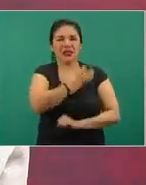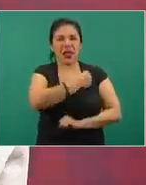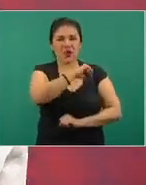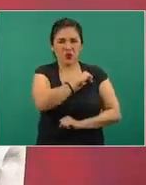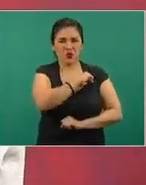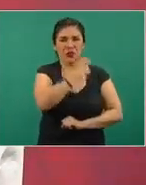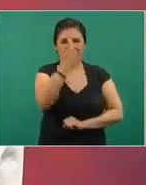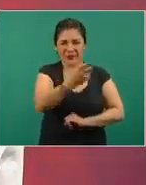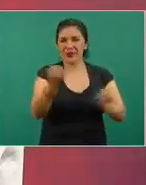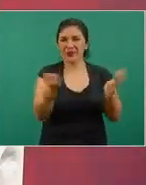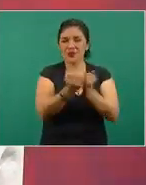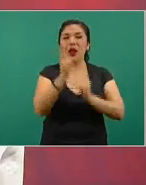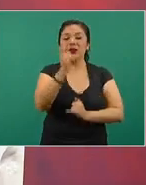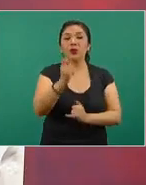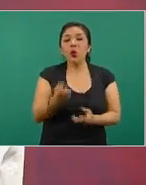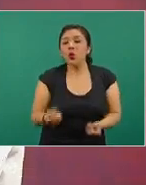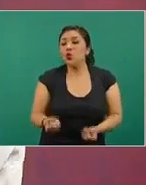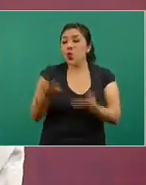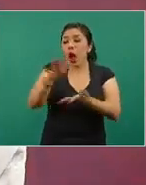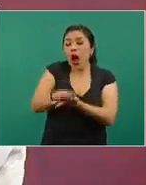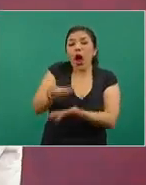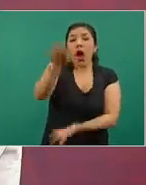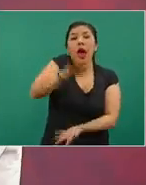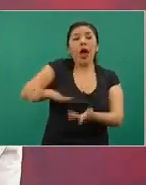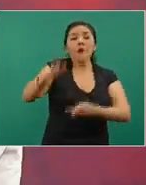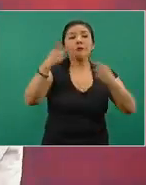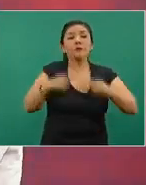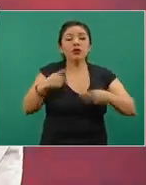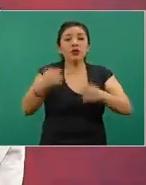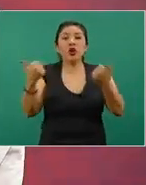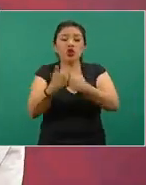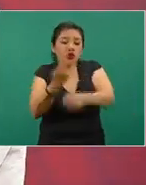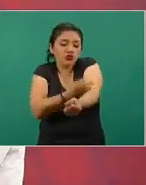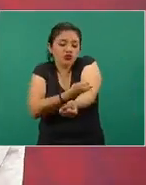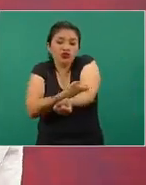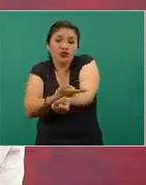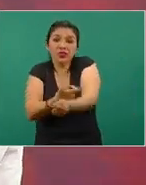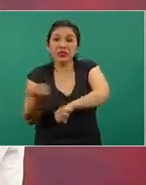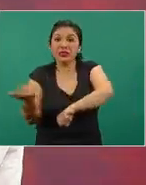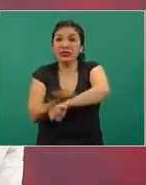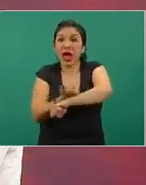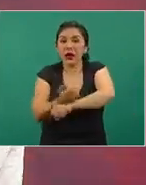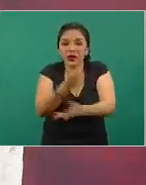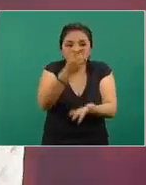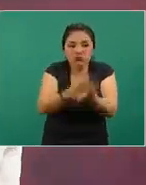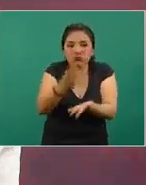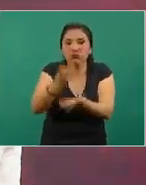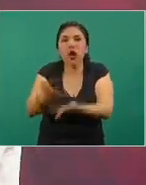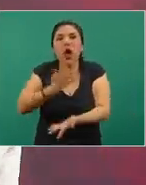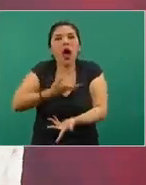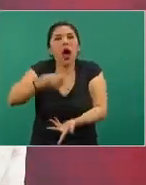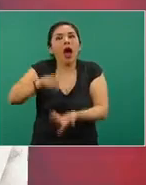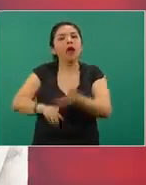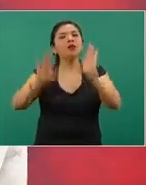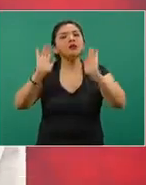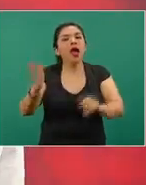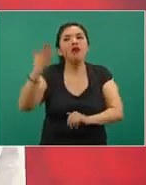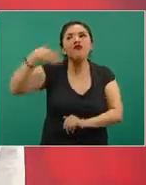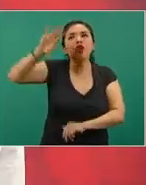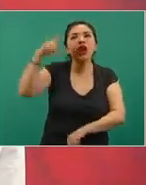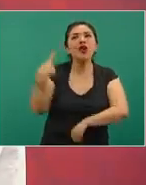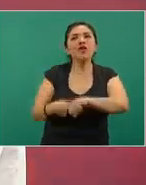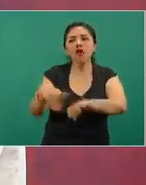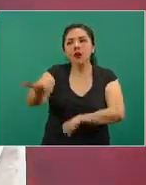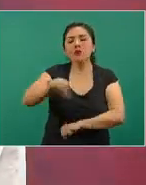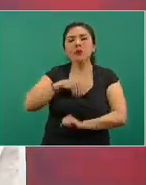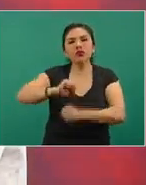es la proporción de personas que se les toma sangre y se detecta que tienen anticuerpos, quiere decir que estuvieron infectadas por el